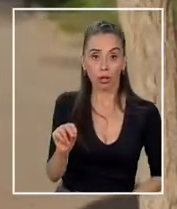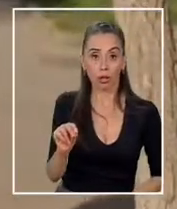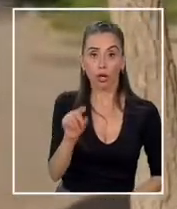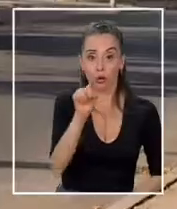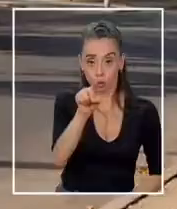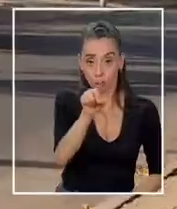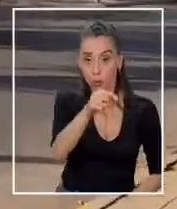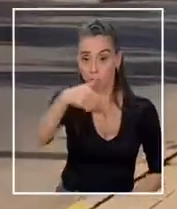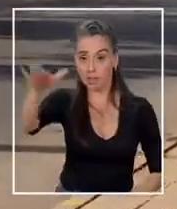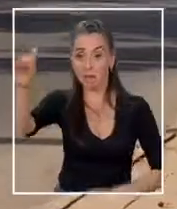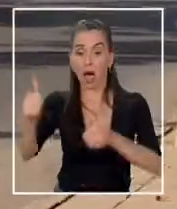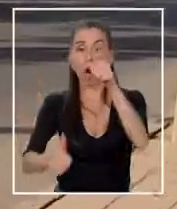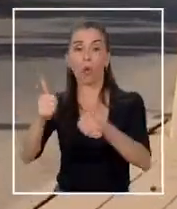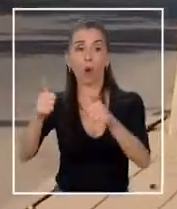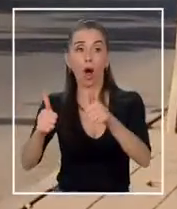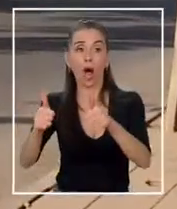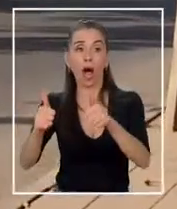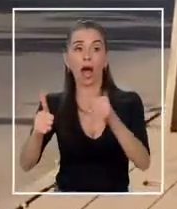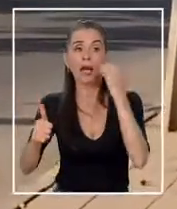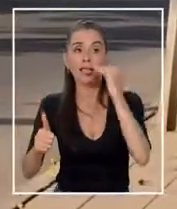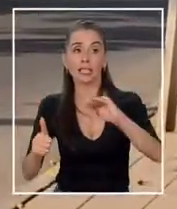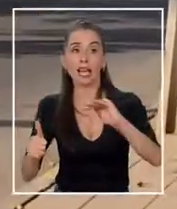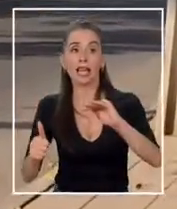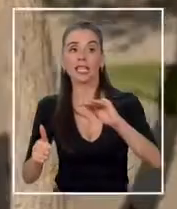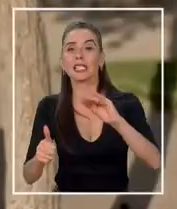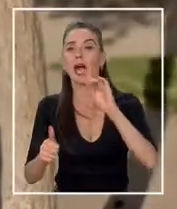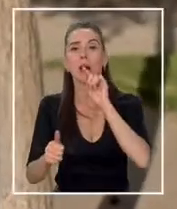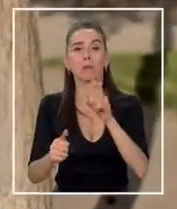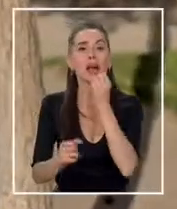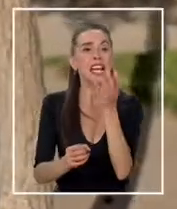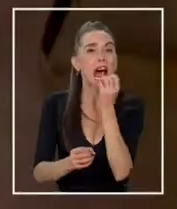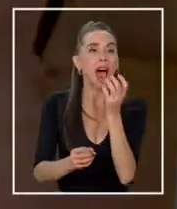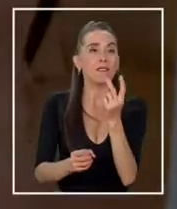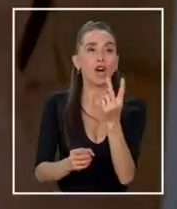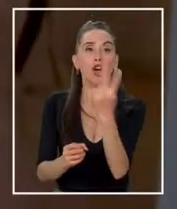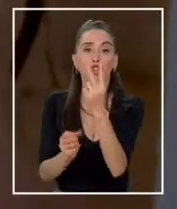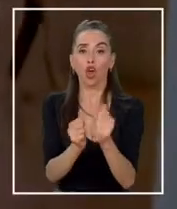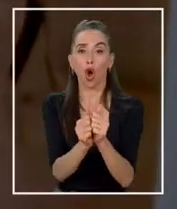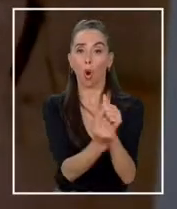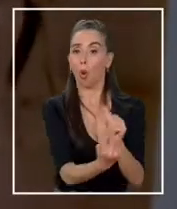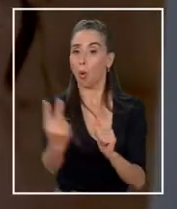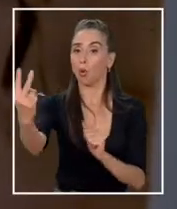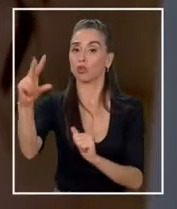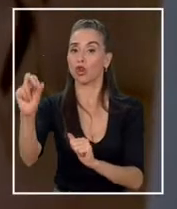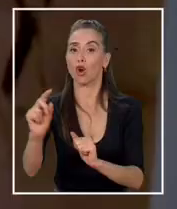o te vas tú o se va esta cabra tal por cual, pero los dos no.